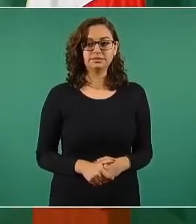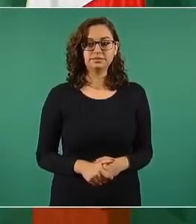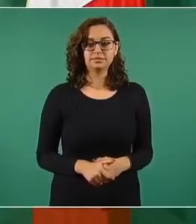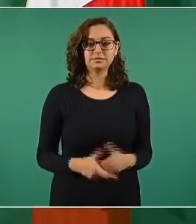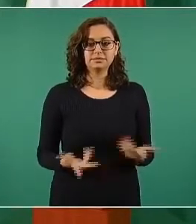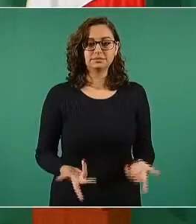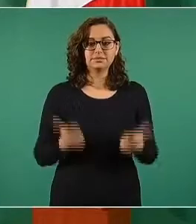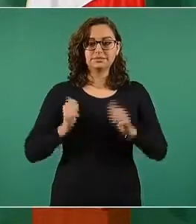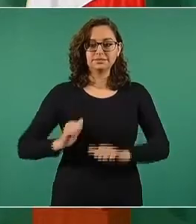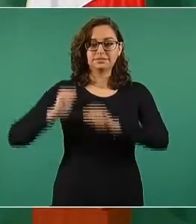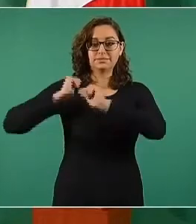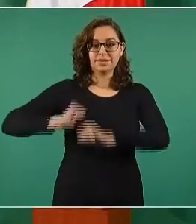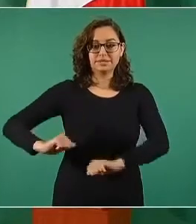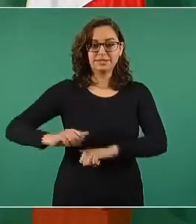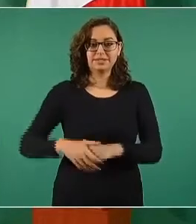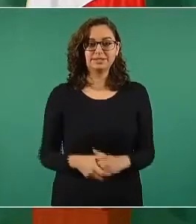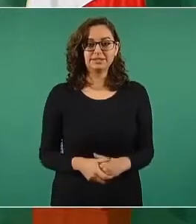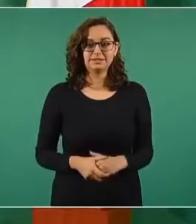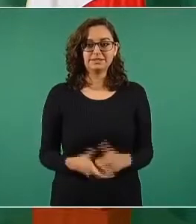autoridad.